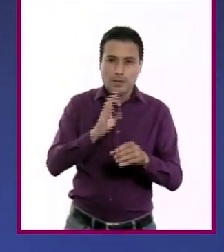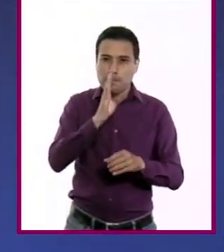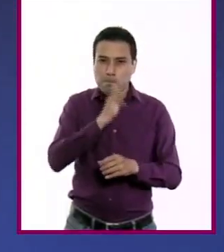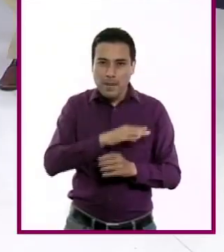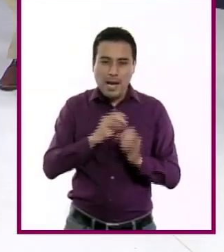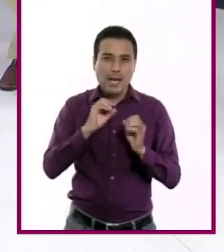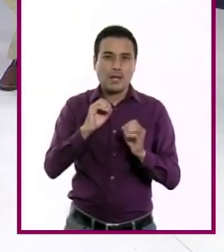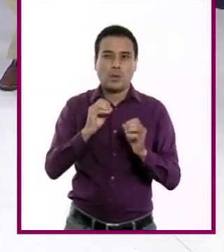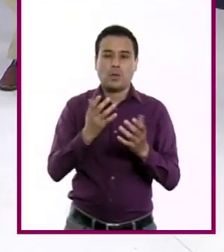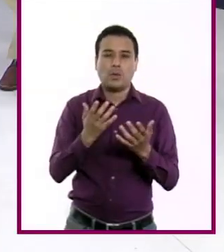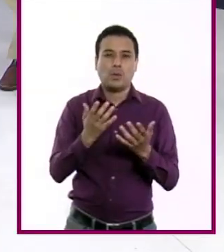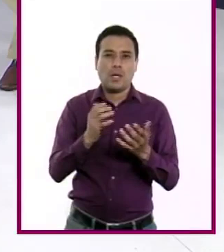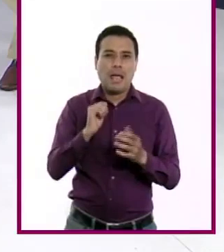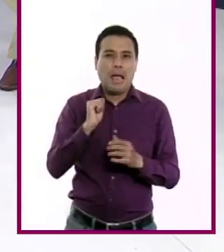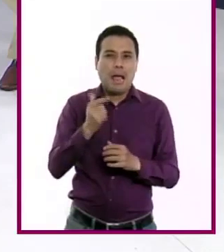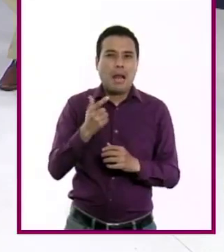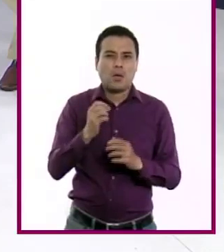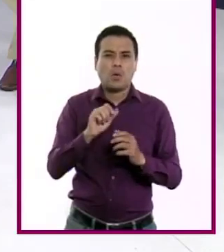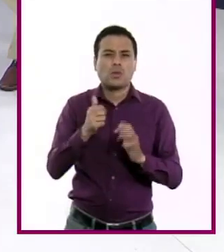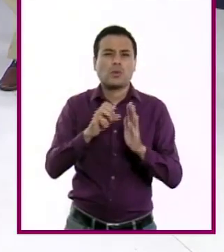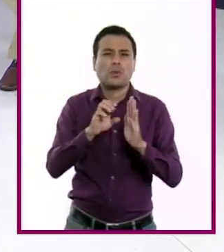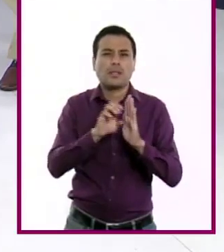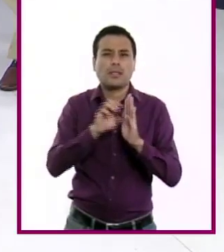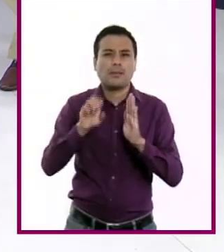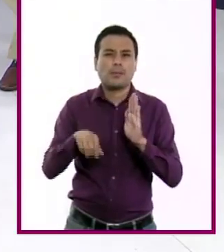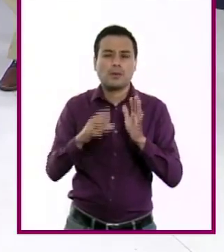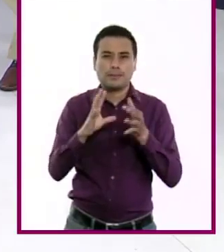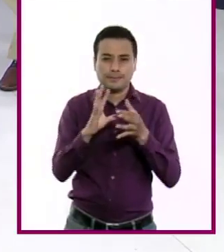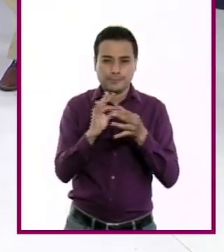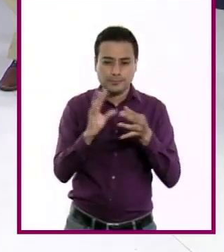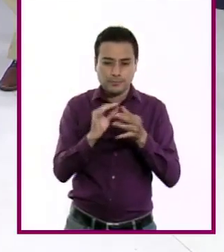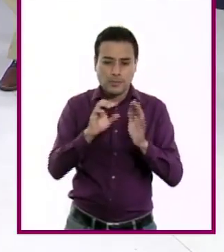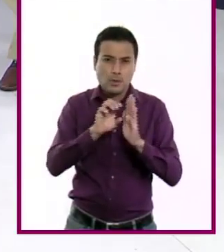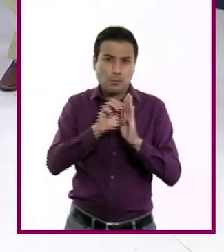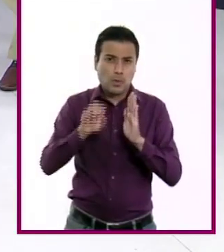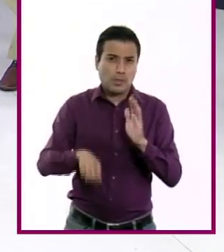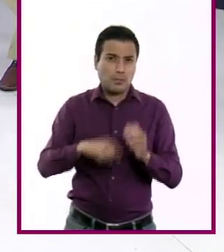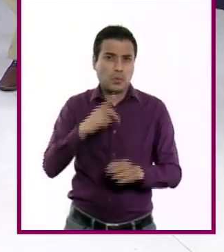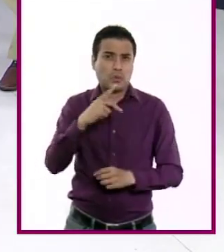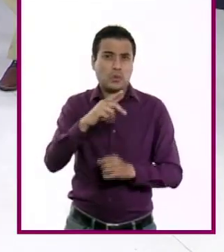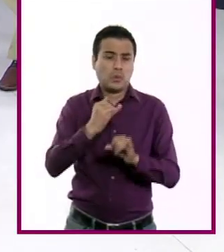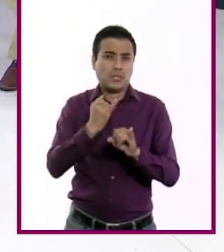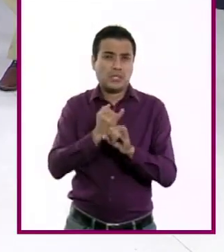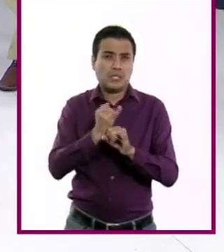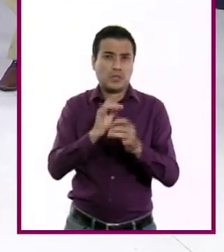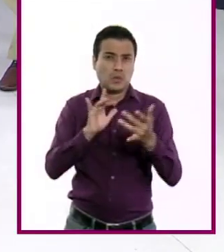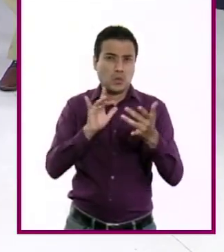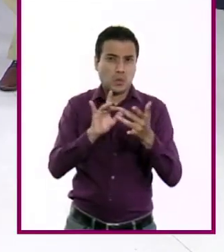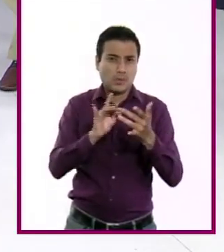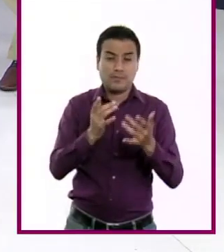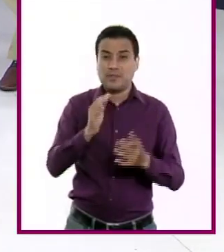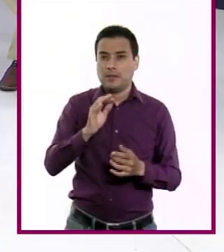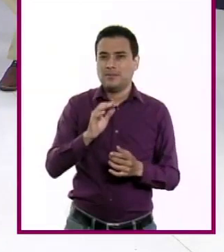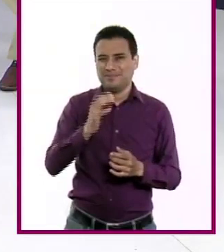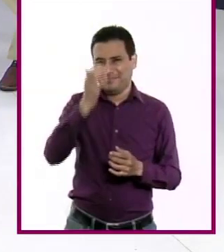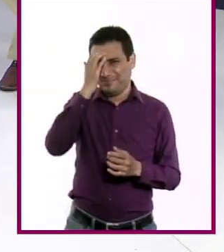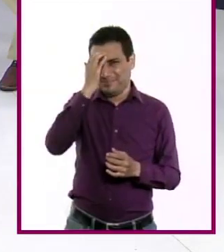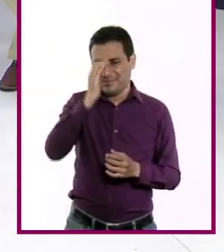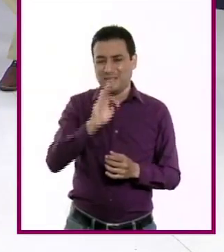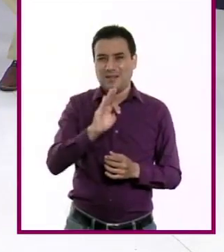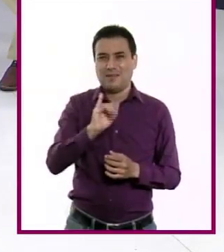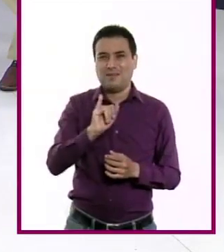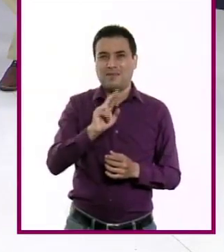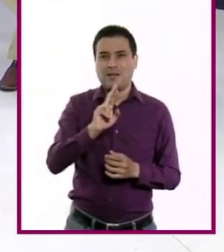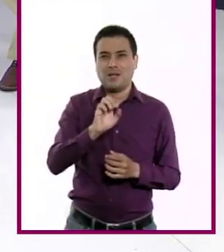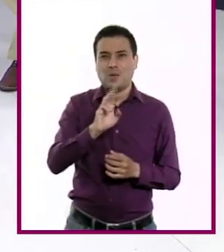insegura. ¿Qué otra cosa sería? Pues a lo mejor tu conexión de internet, ¿no? Uh-huh. Lo que se conoce como firewall, que es